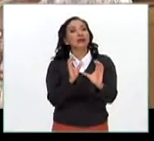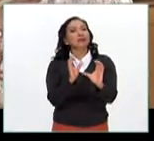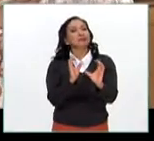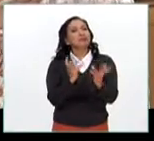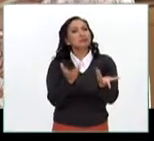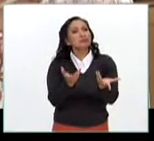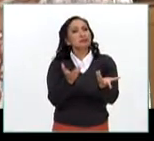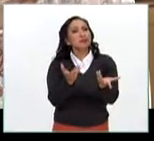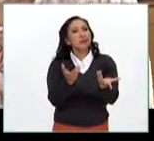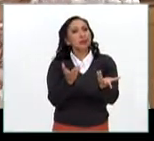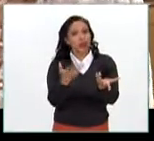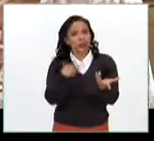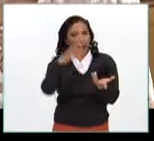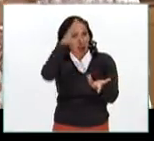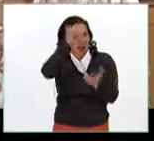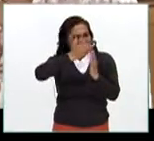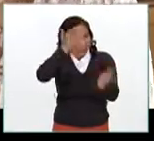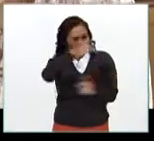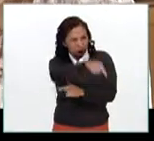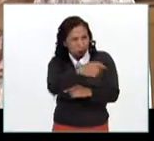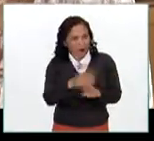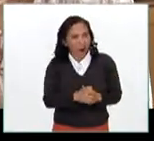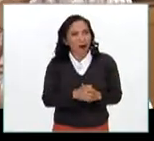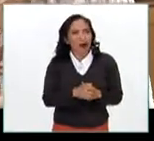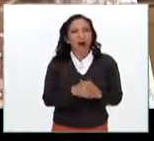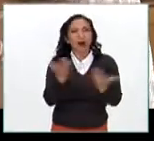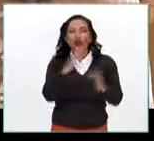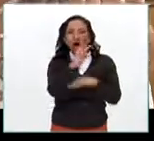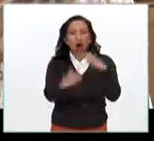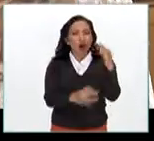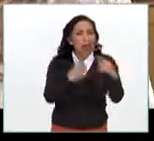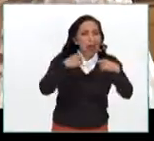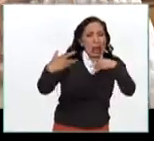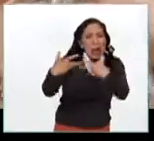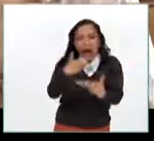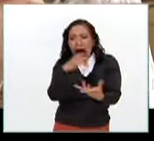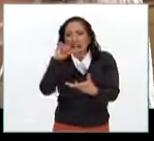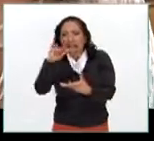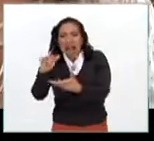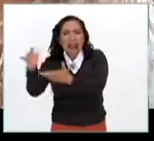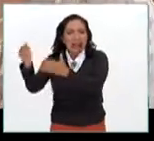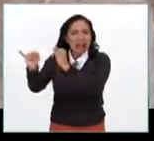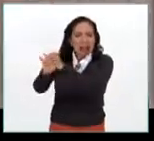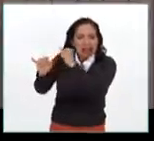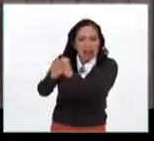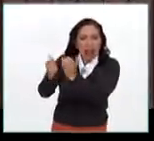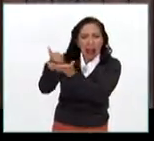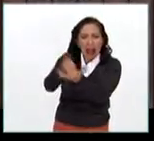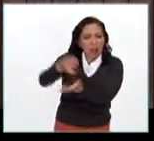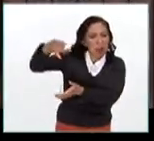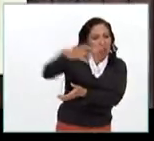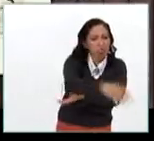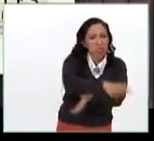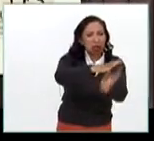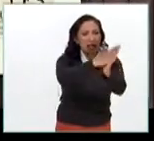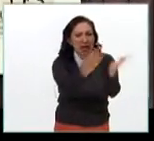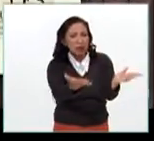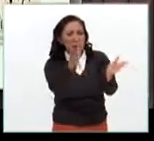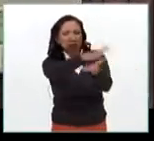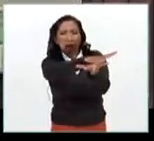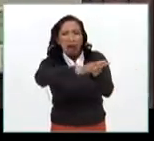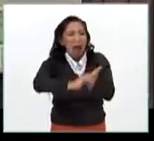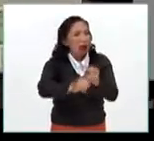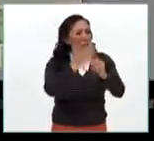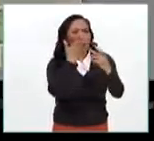Y te acuerdas muy bien de toda esta discusión de si lo digital y le va a ganar al papel y se acabarán